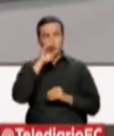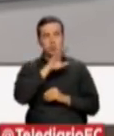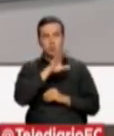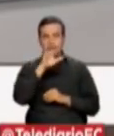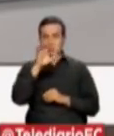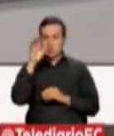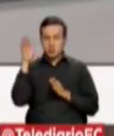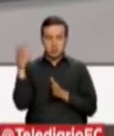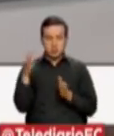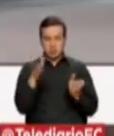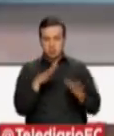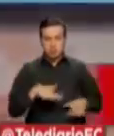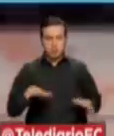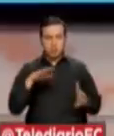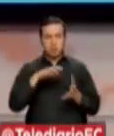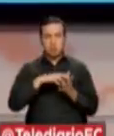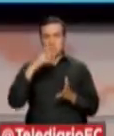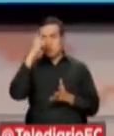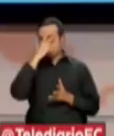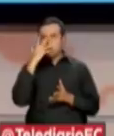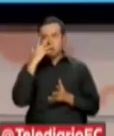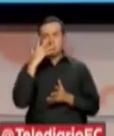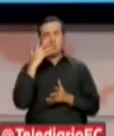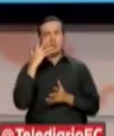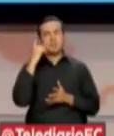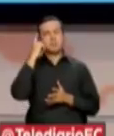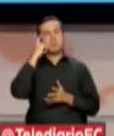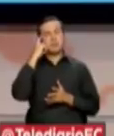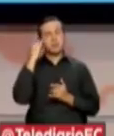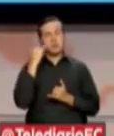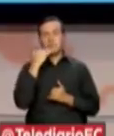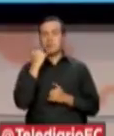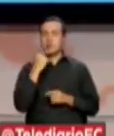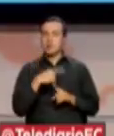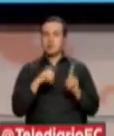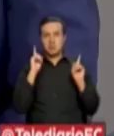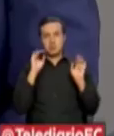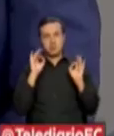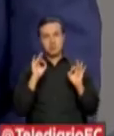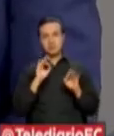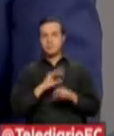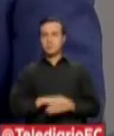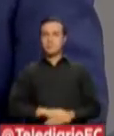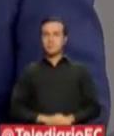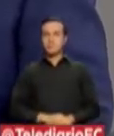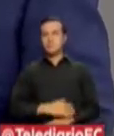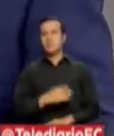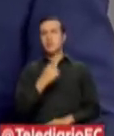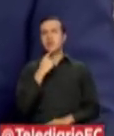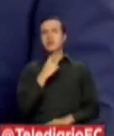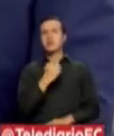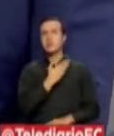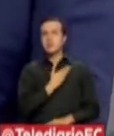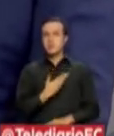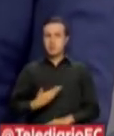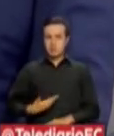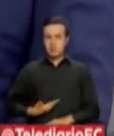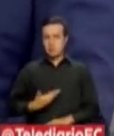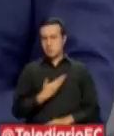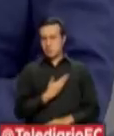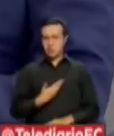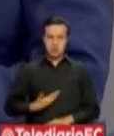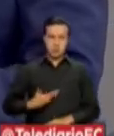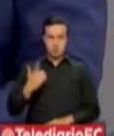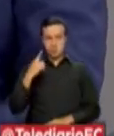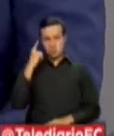en la provincia de esmeraldas la situación creemos que este momento sería distinta usted ha dicho que el presidente y que el gobierno